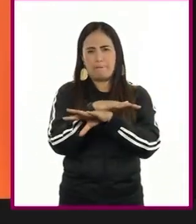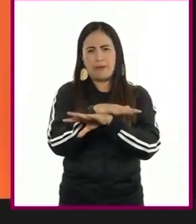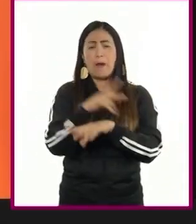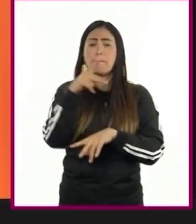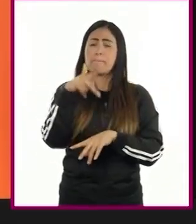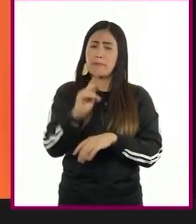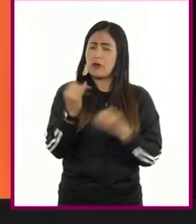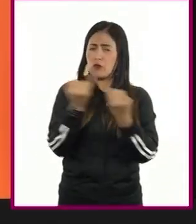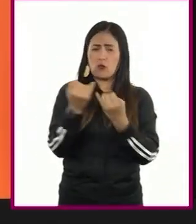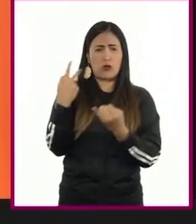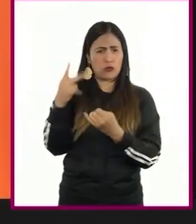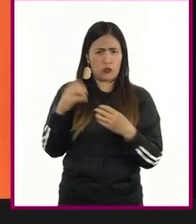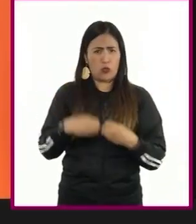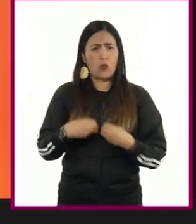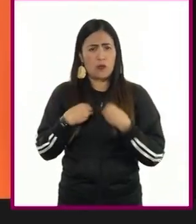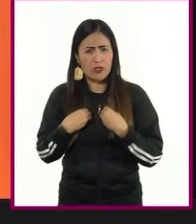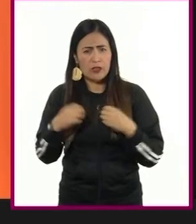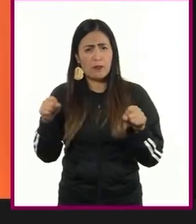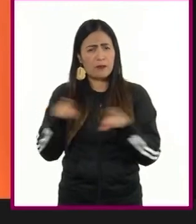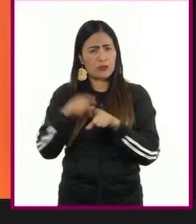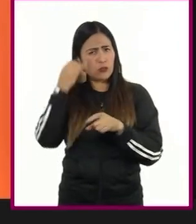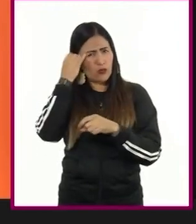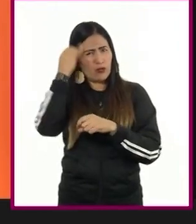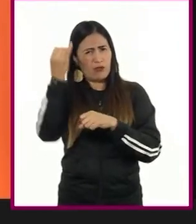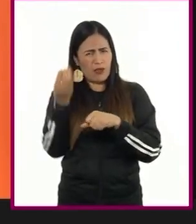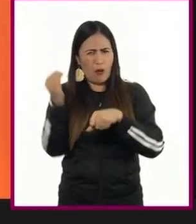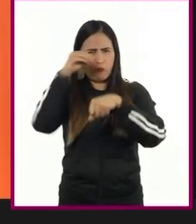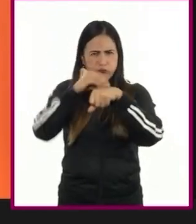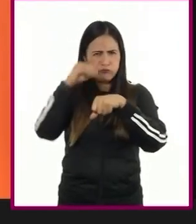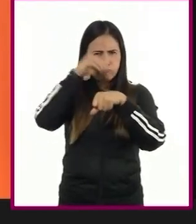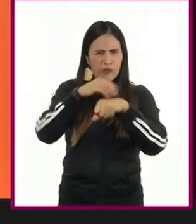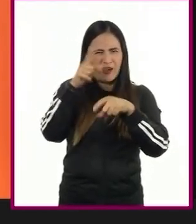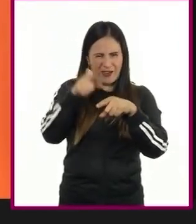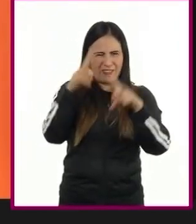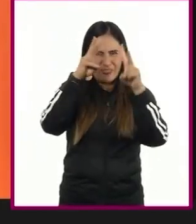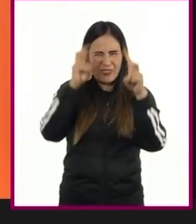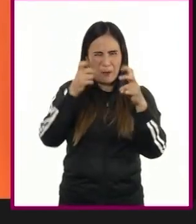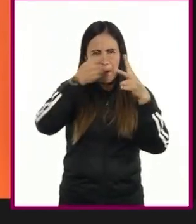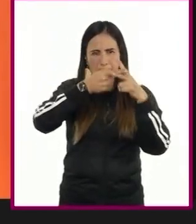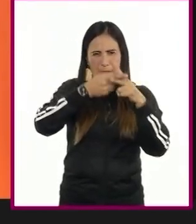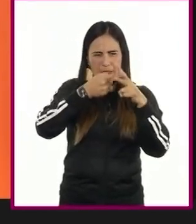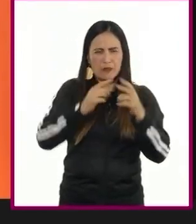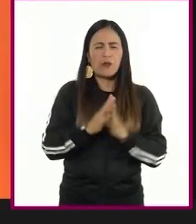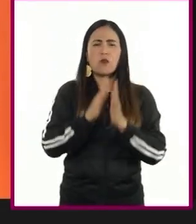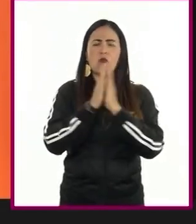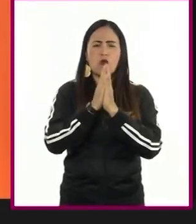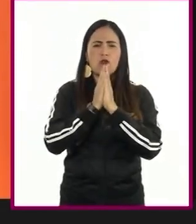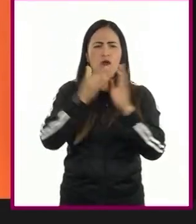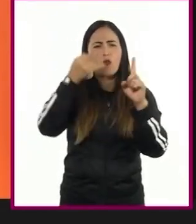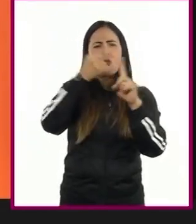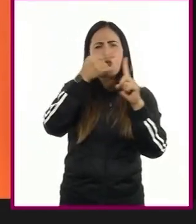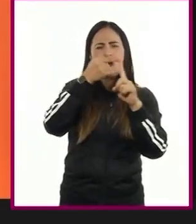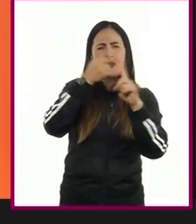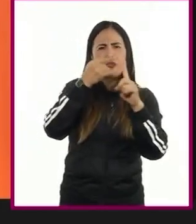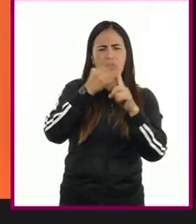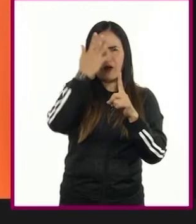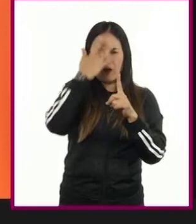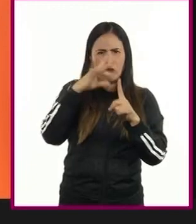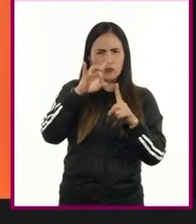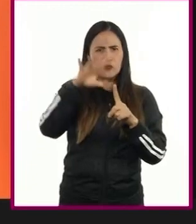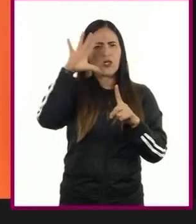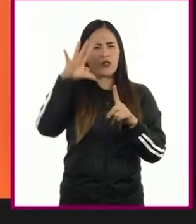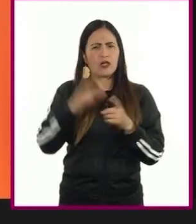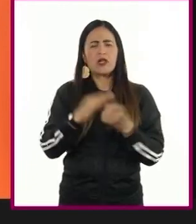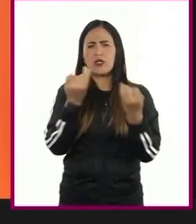muy interesante vida y sus aportaciones a las matemáticas, ¿podría platicarnos sobre los cuadrados mágicos y su escrito con